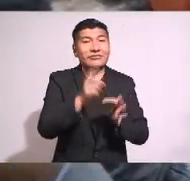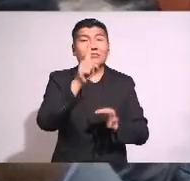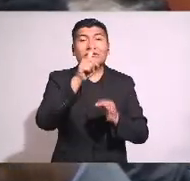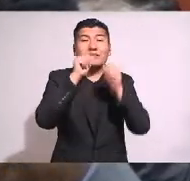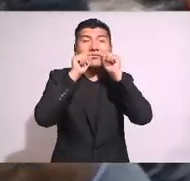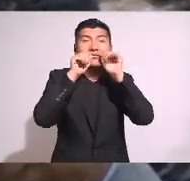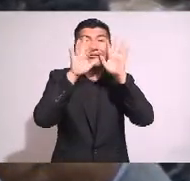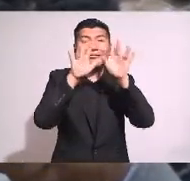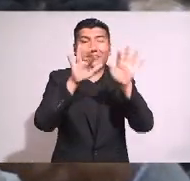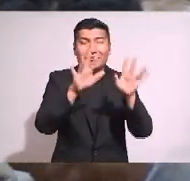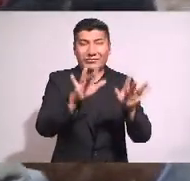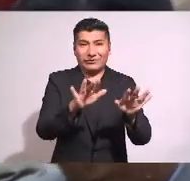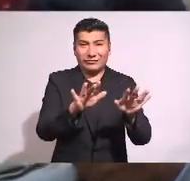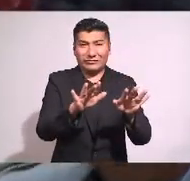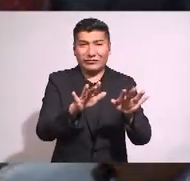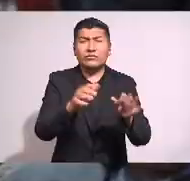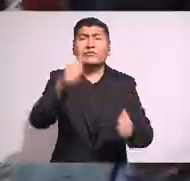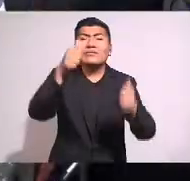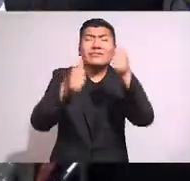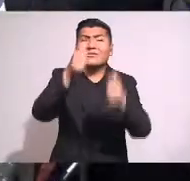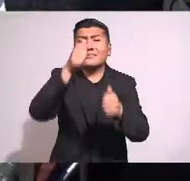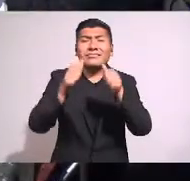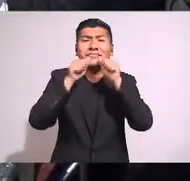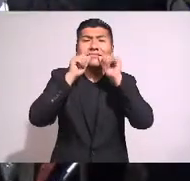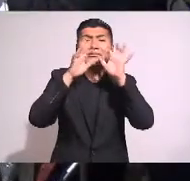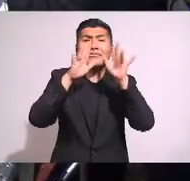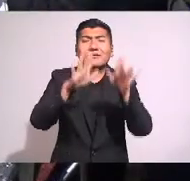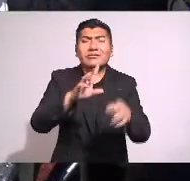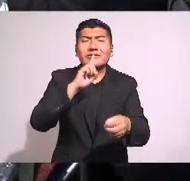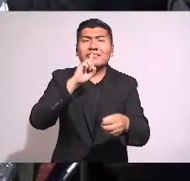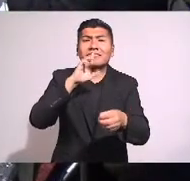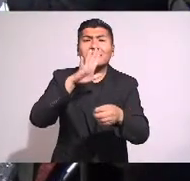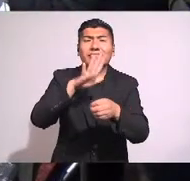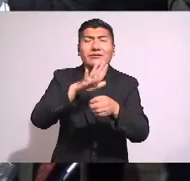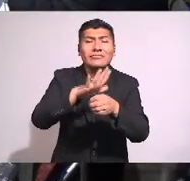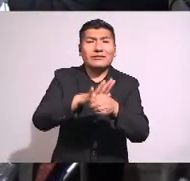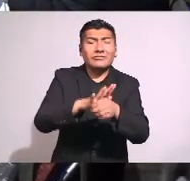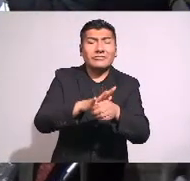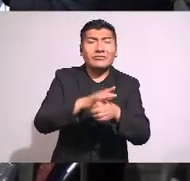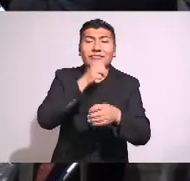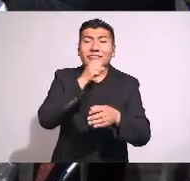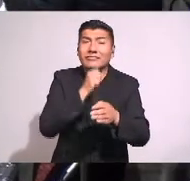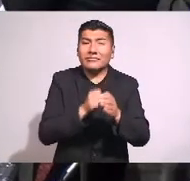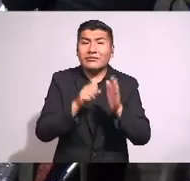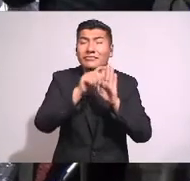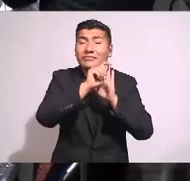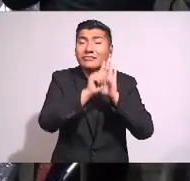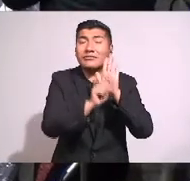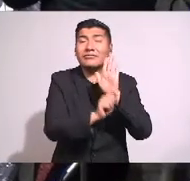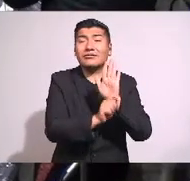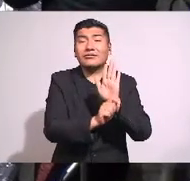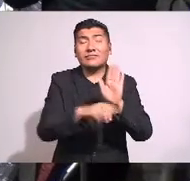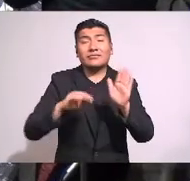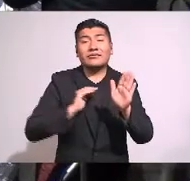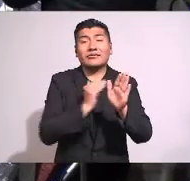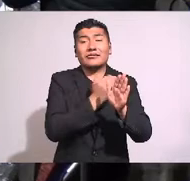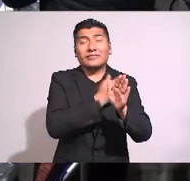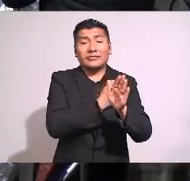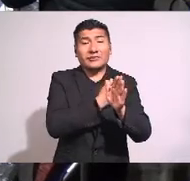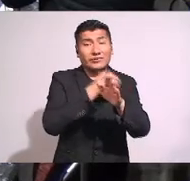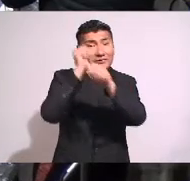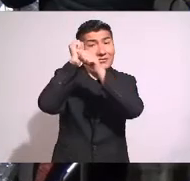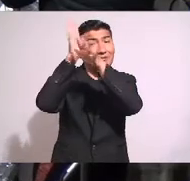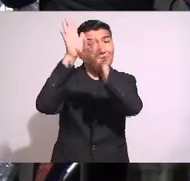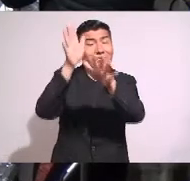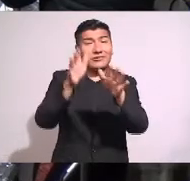bendición. ¿Cuál es la bendición que promete en el Antiguo Testamento a nuestro padre